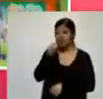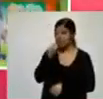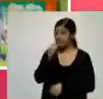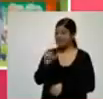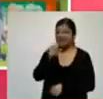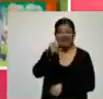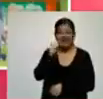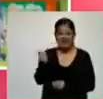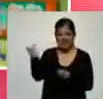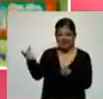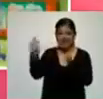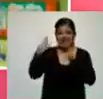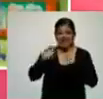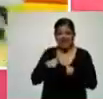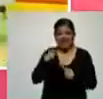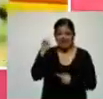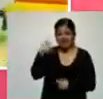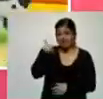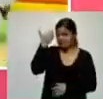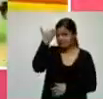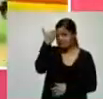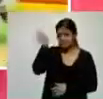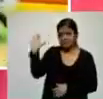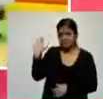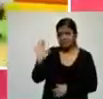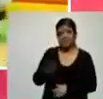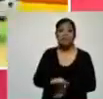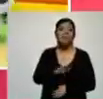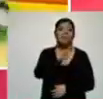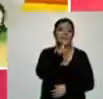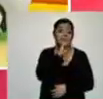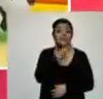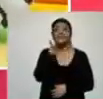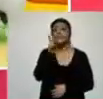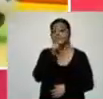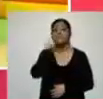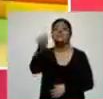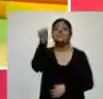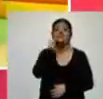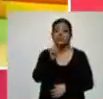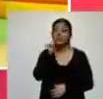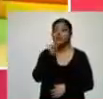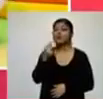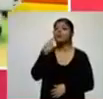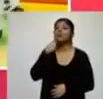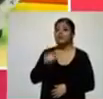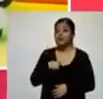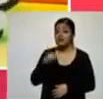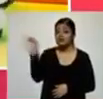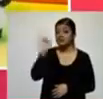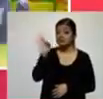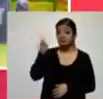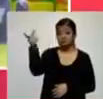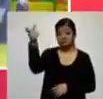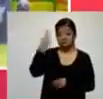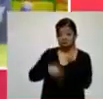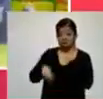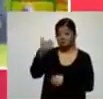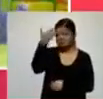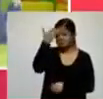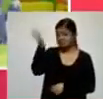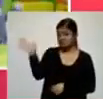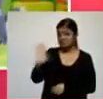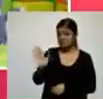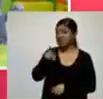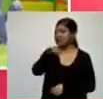lo que les da el desconocido. Mamá y papá siempre nos dicen, si se acerca un desconocido,